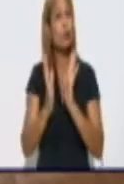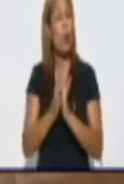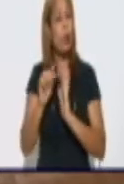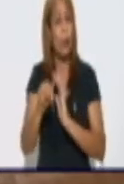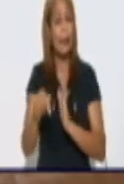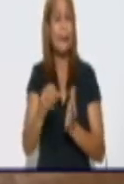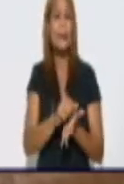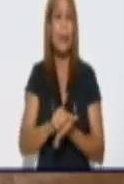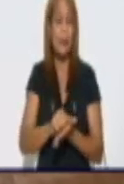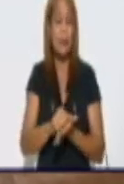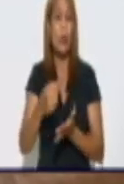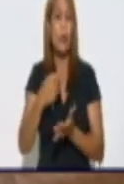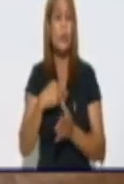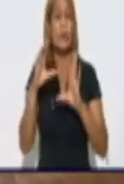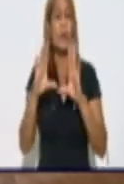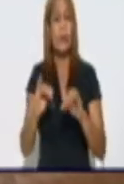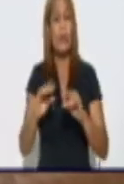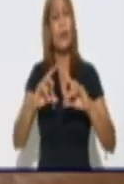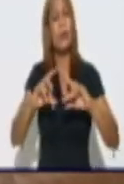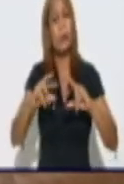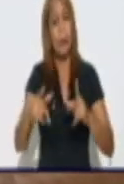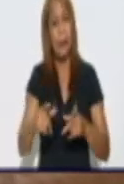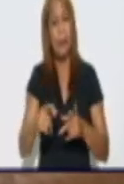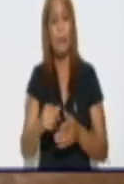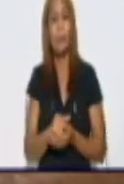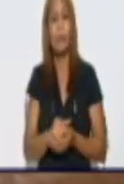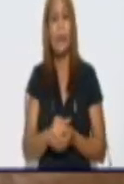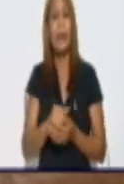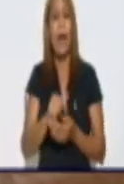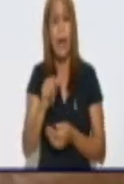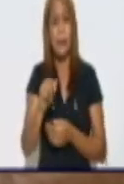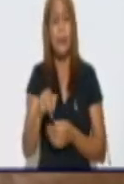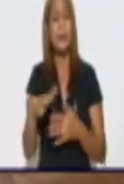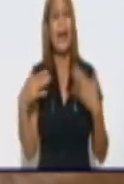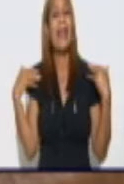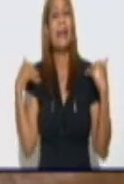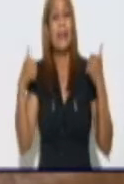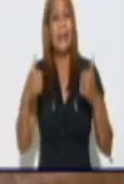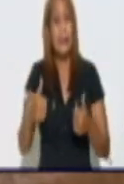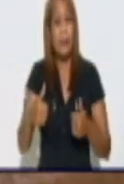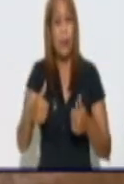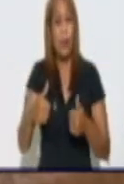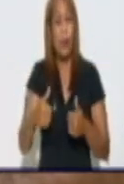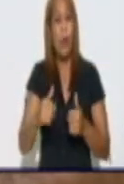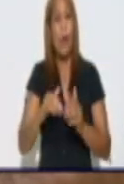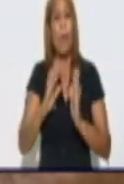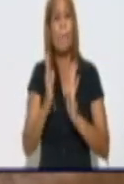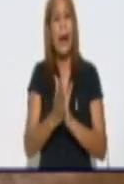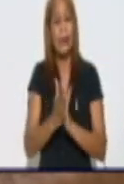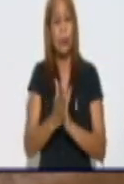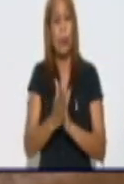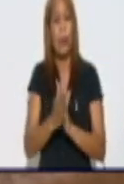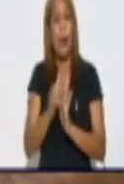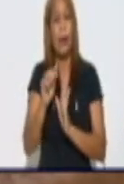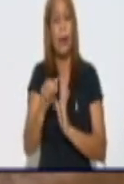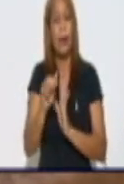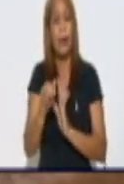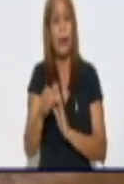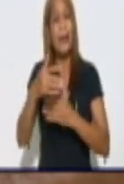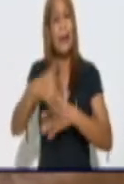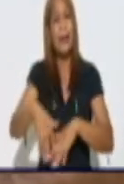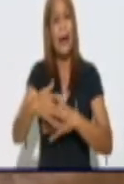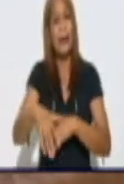le repito, está ya el servicio, está la dirección, que la vamos a repetir, la dirección para entrar a esta página es